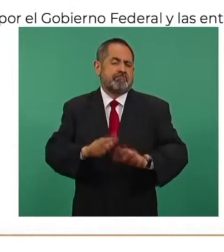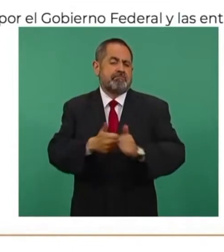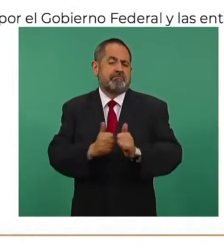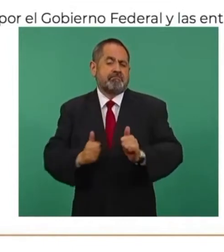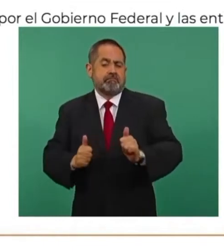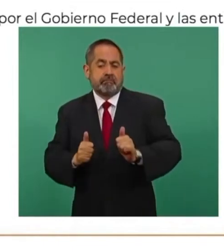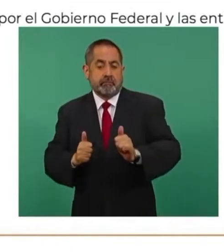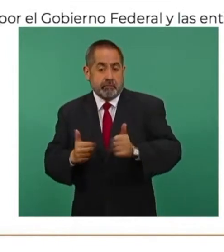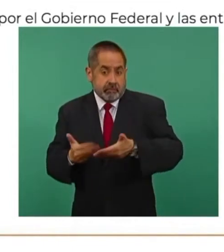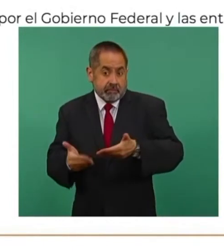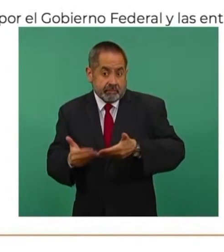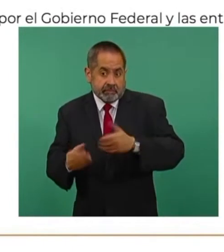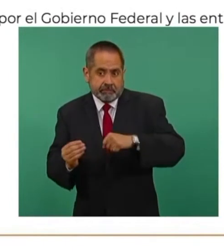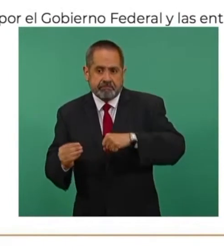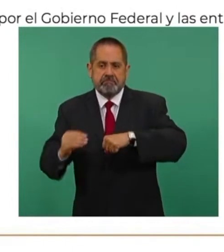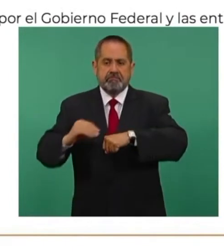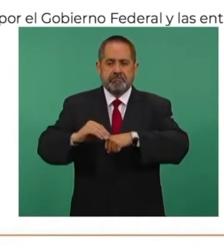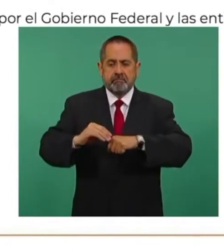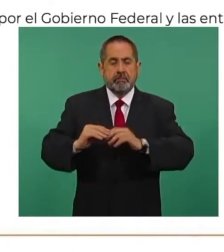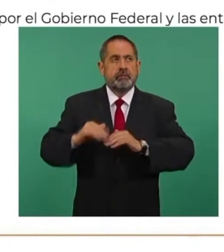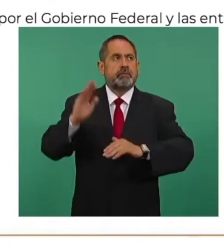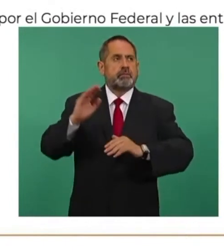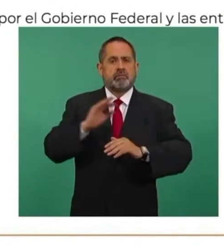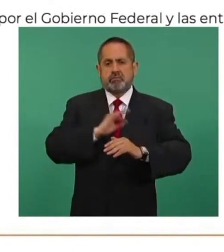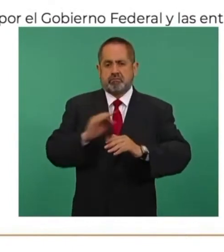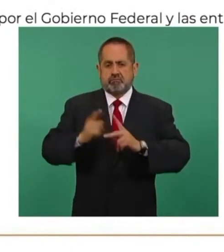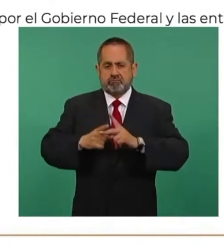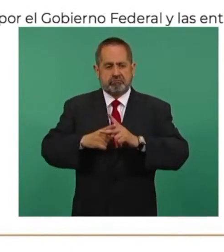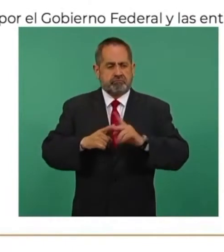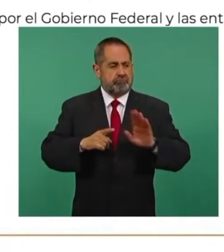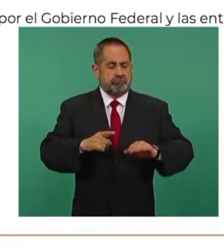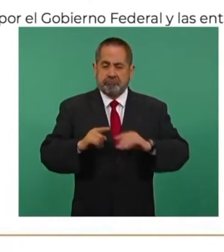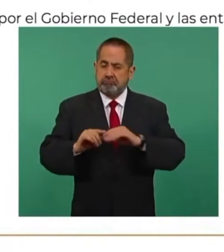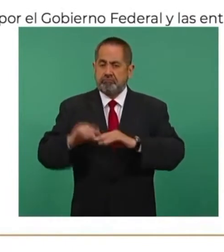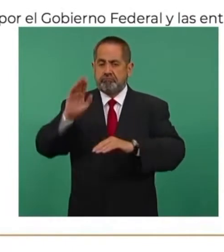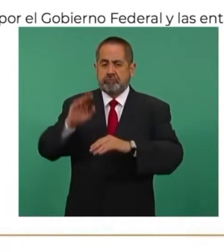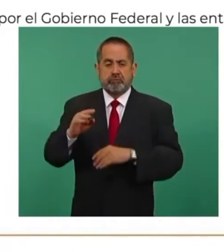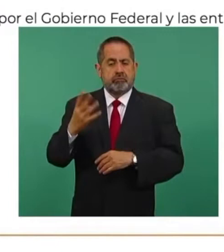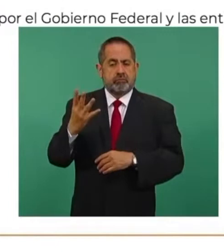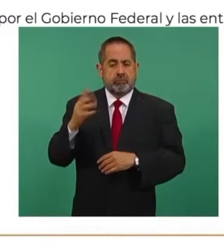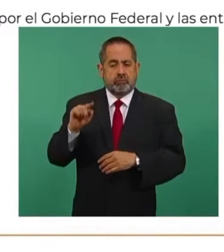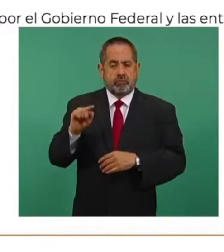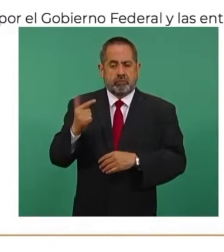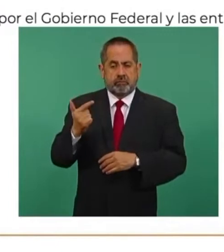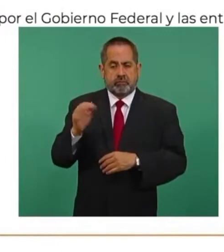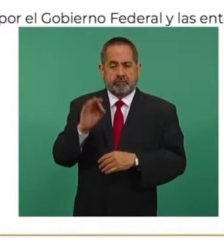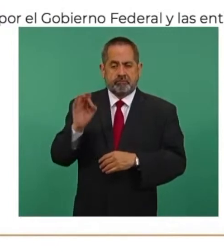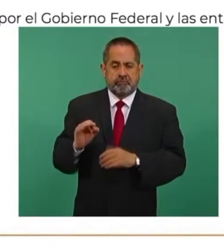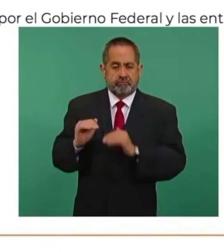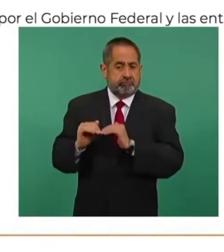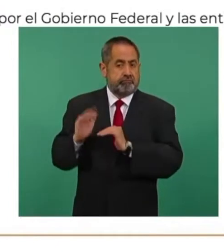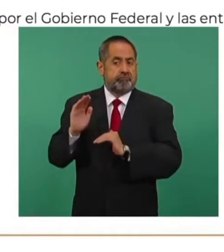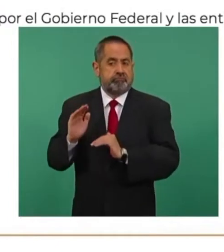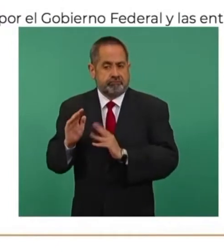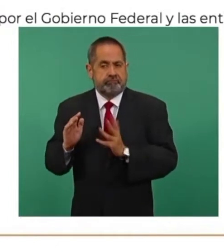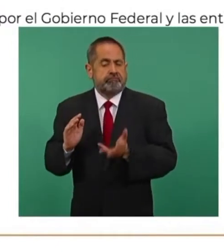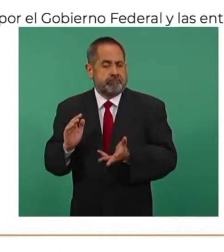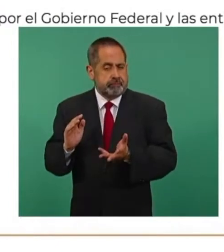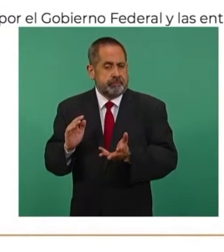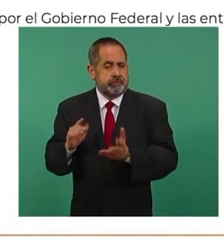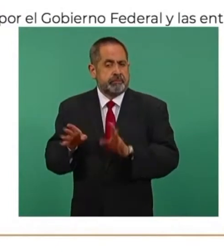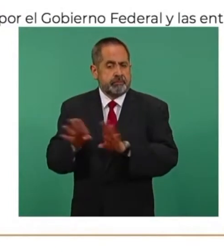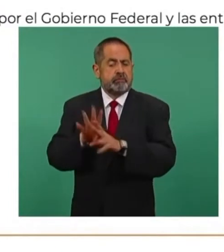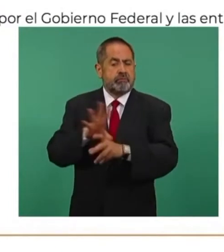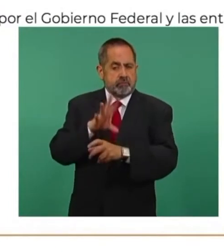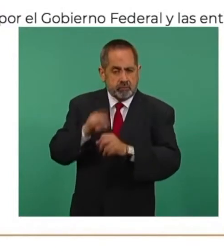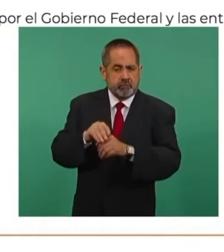está teniendo un crecimiento por encima del promedio, que es el 4.7%, que es el crecimiento total